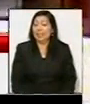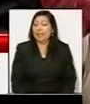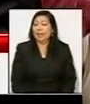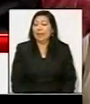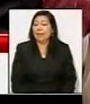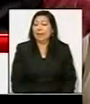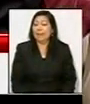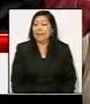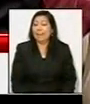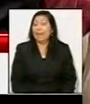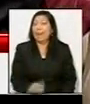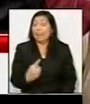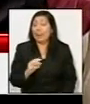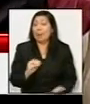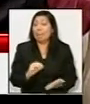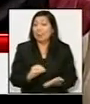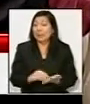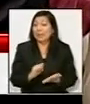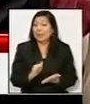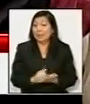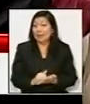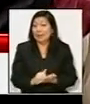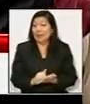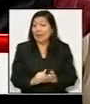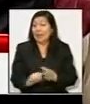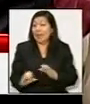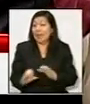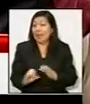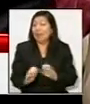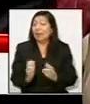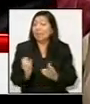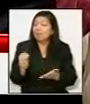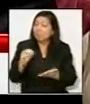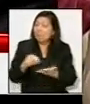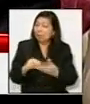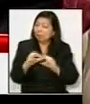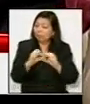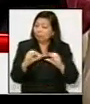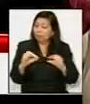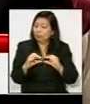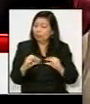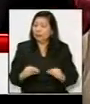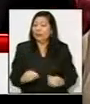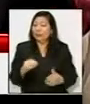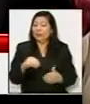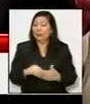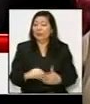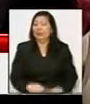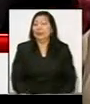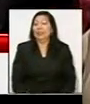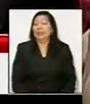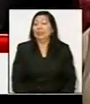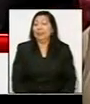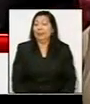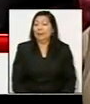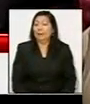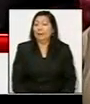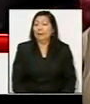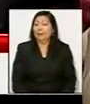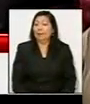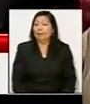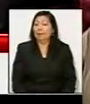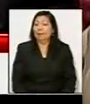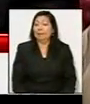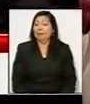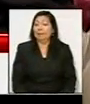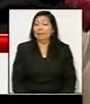por eso lo menciono para que sean más los que eligen el local lo hagan y se refuerce la propuesta la propuesta que usted está haciendo